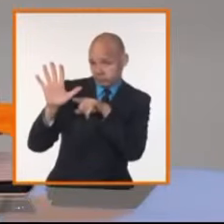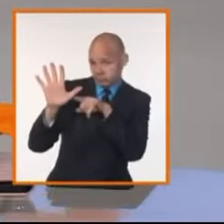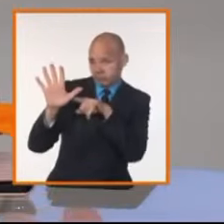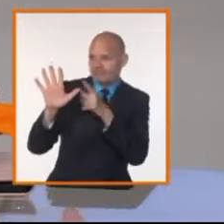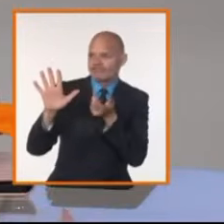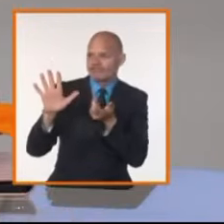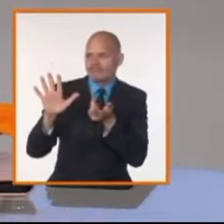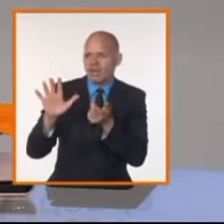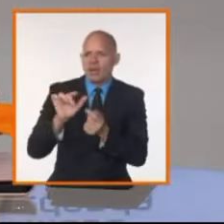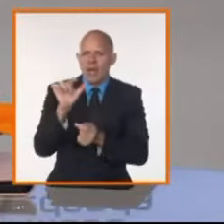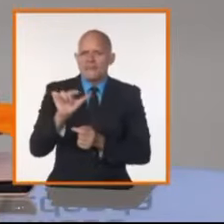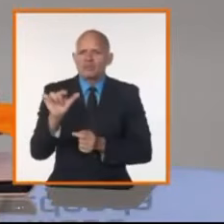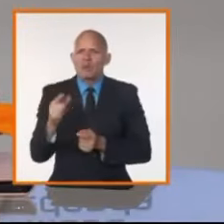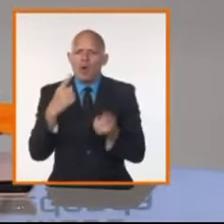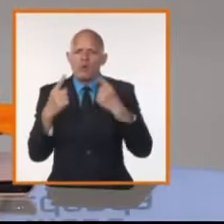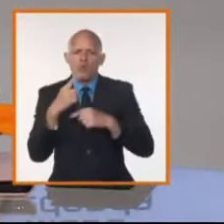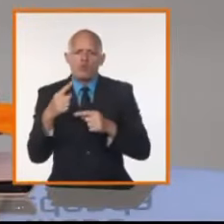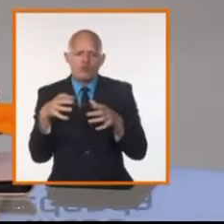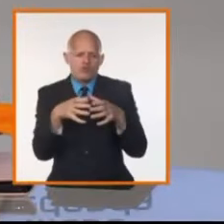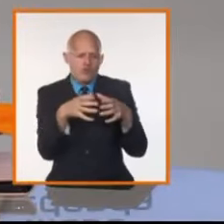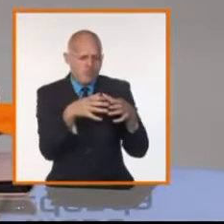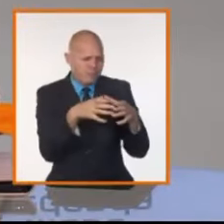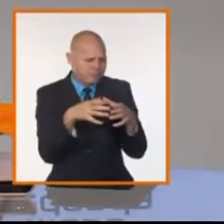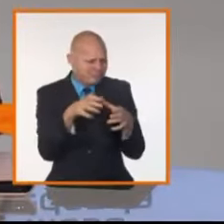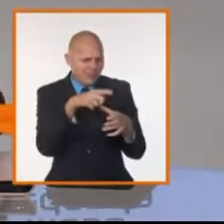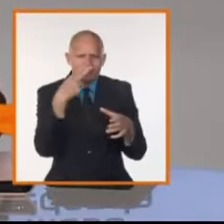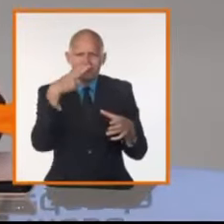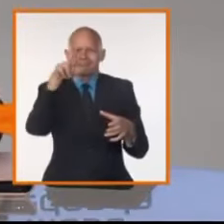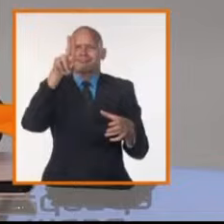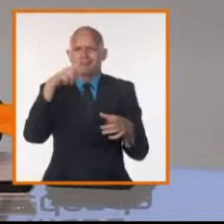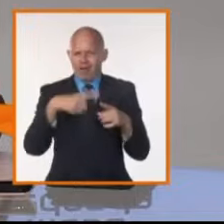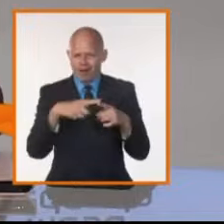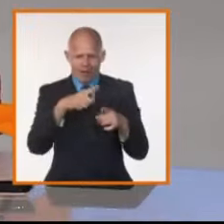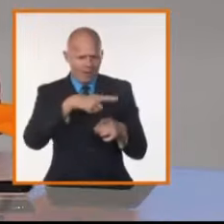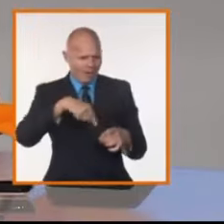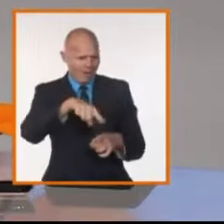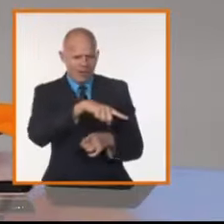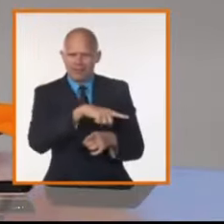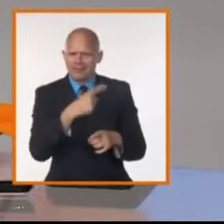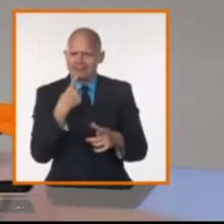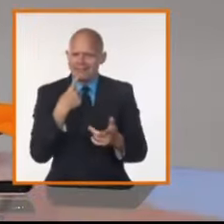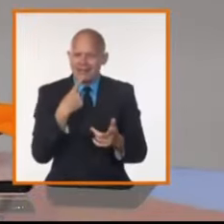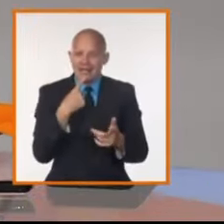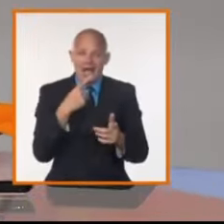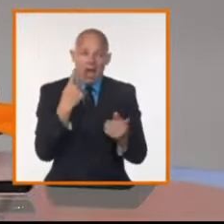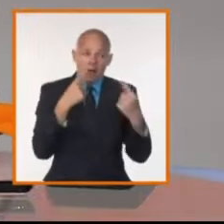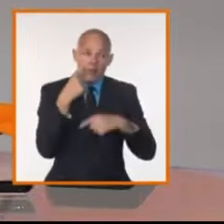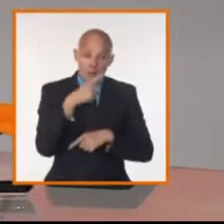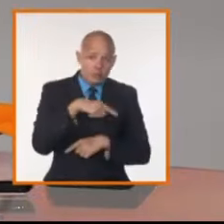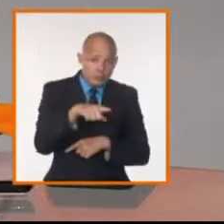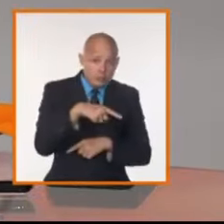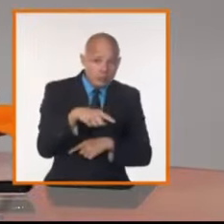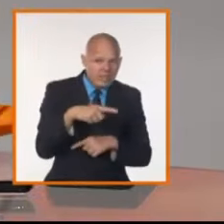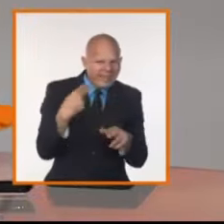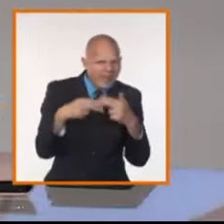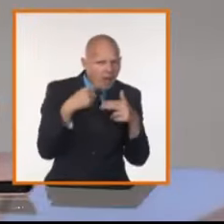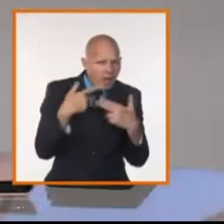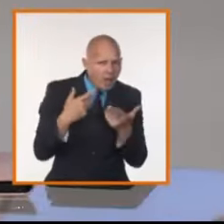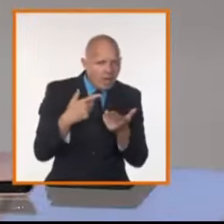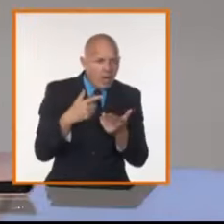representantes de grupos ultranacionalistas ultraderechistas y hasta fascistas están